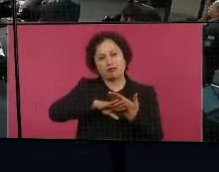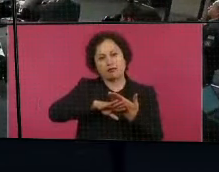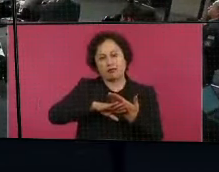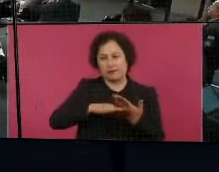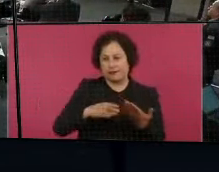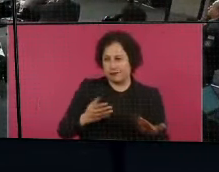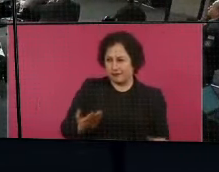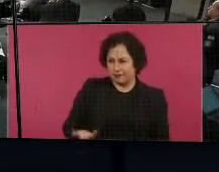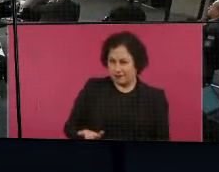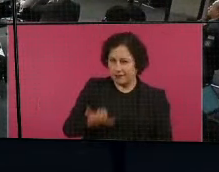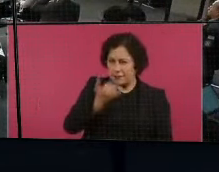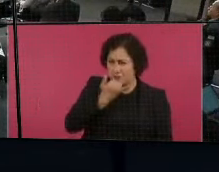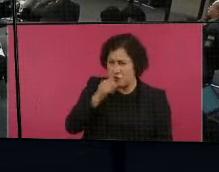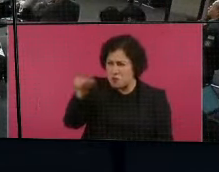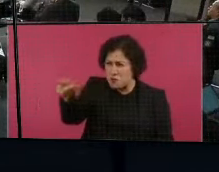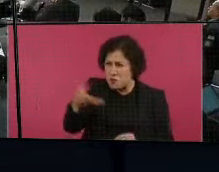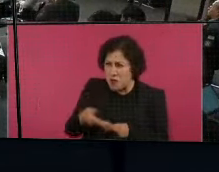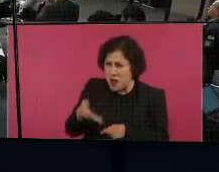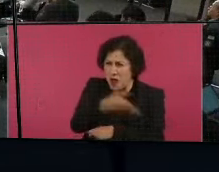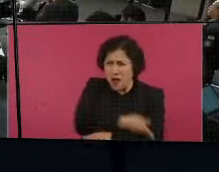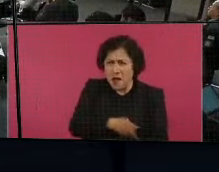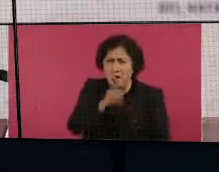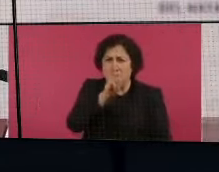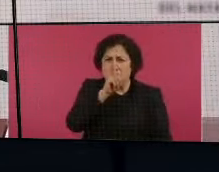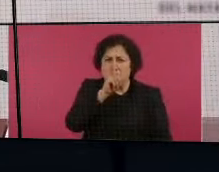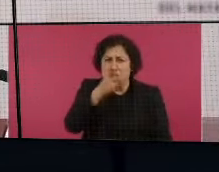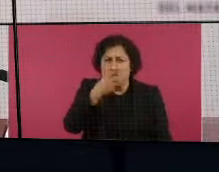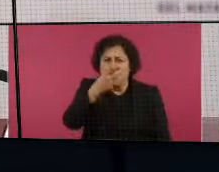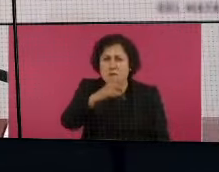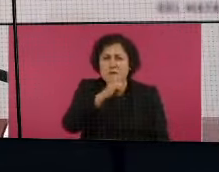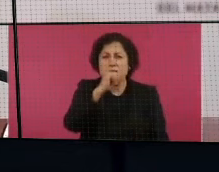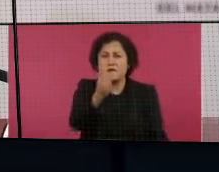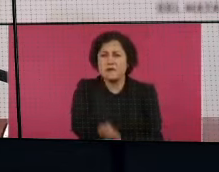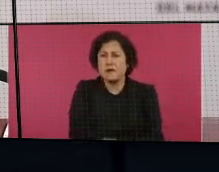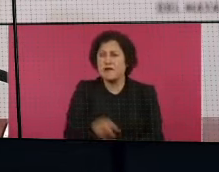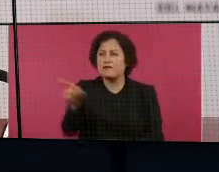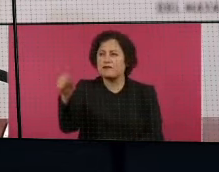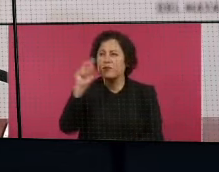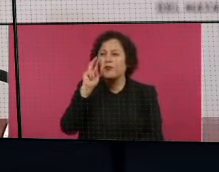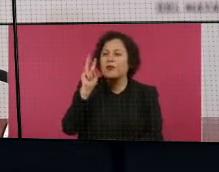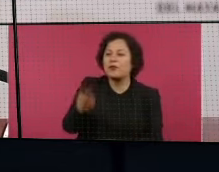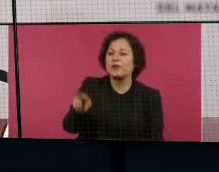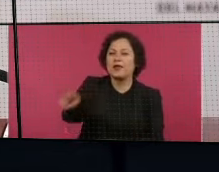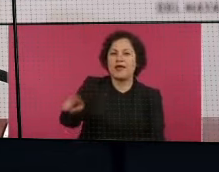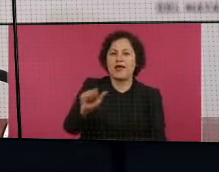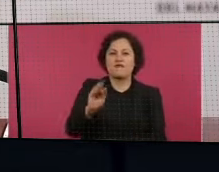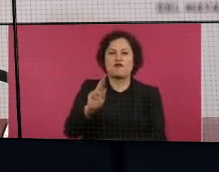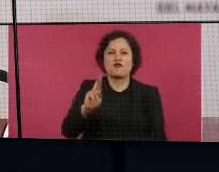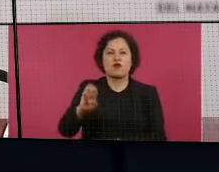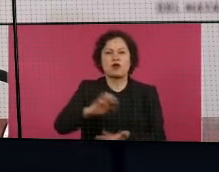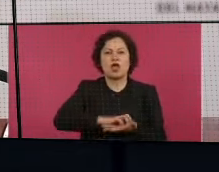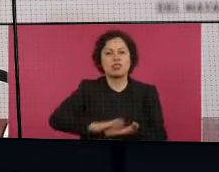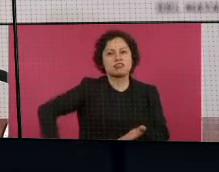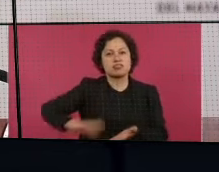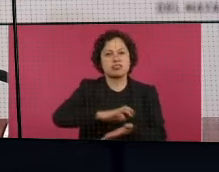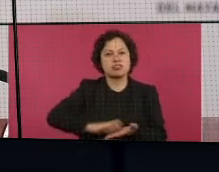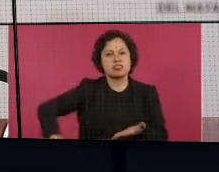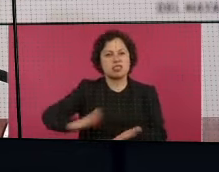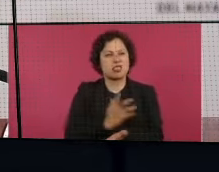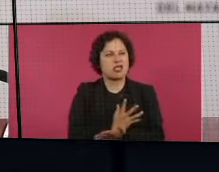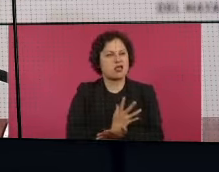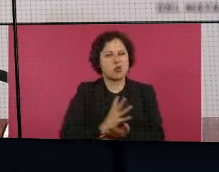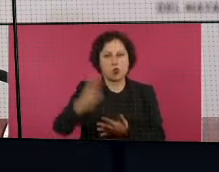más las ganancias las utilidades de las empresas del gobierno como el aifa como el tren